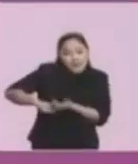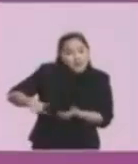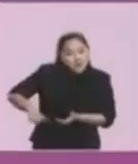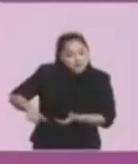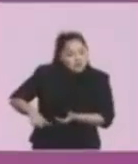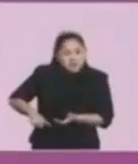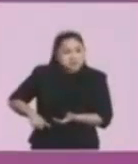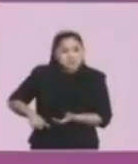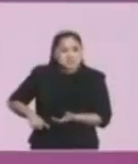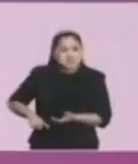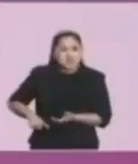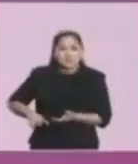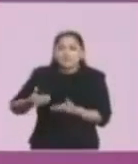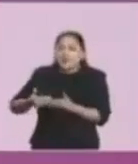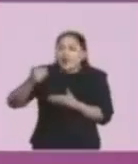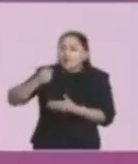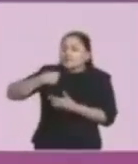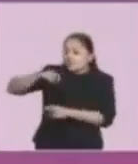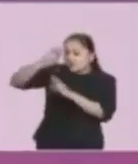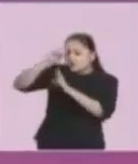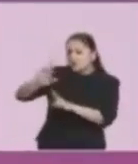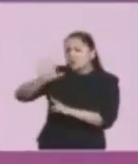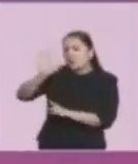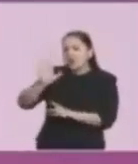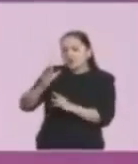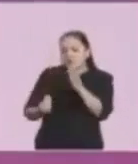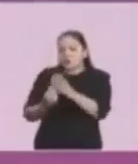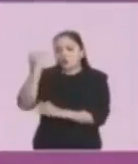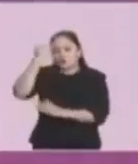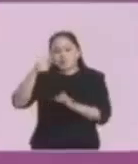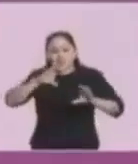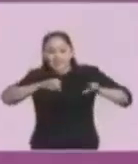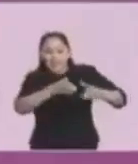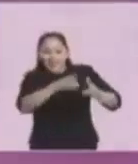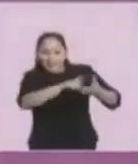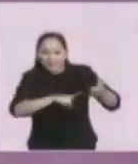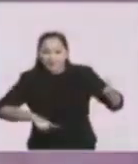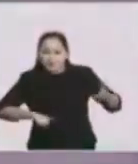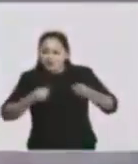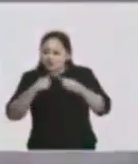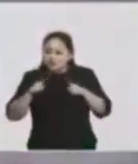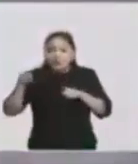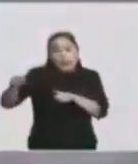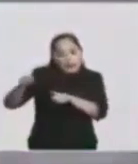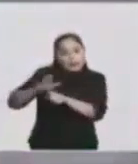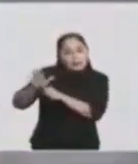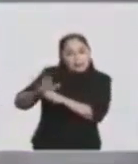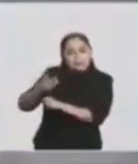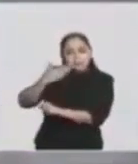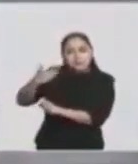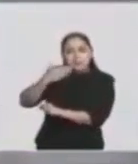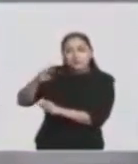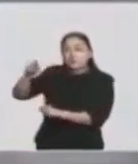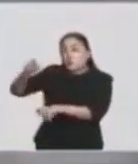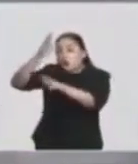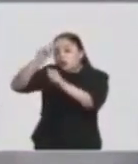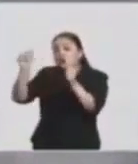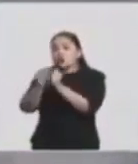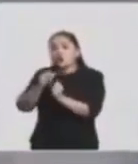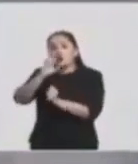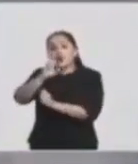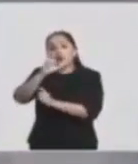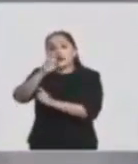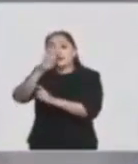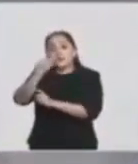favor como en todo, pero una pregunta que hacen aquí es, bueno, usted se había comprometido a dar a conocer de qué vive Andrés Manuel y la